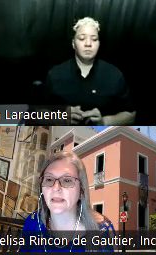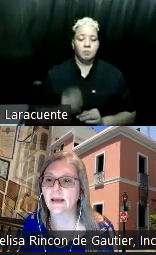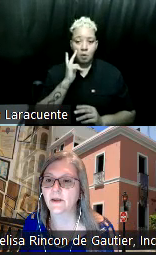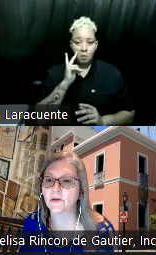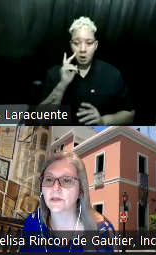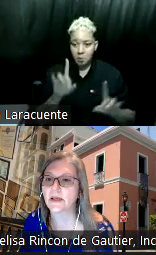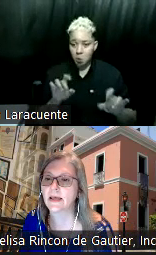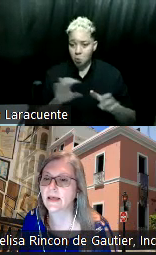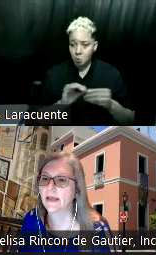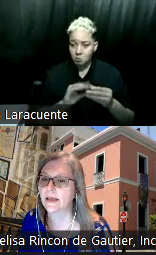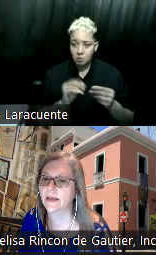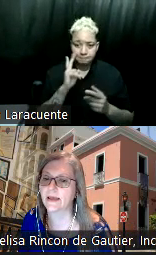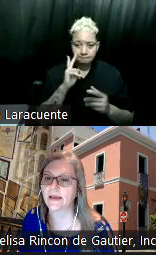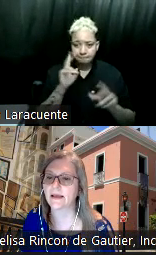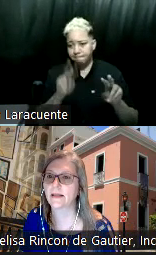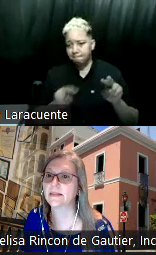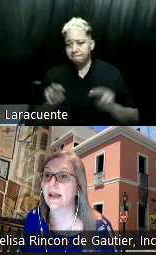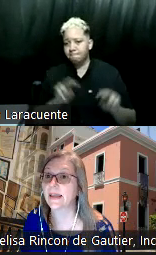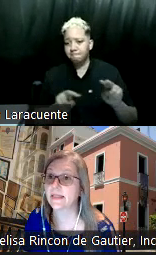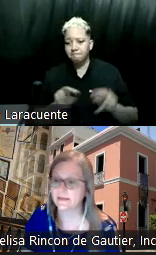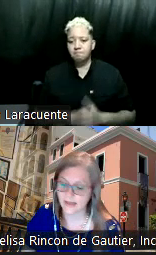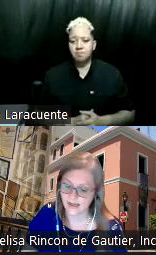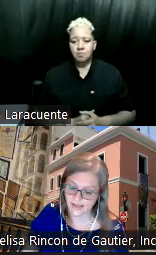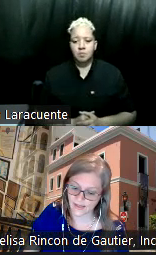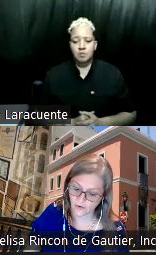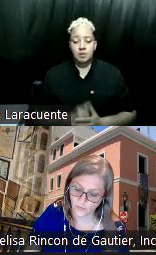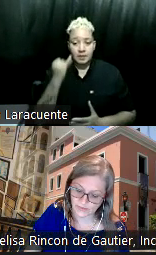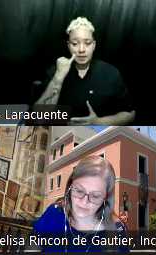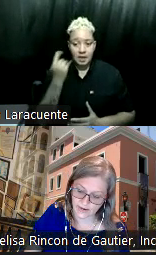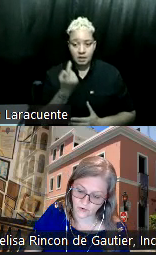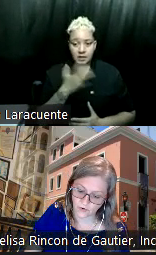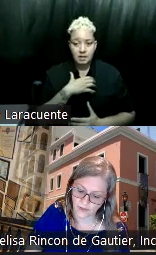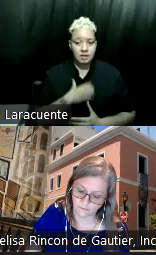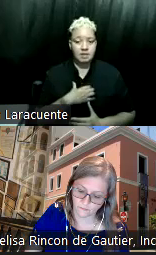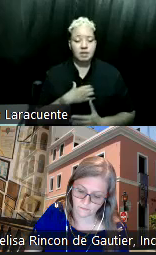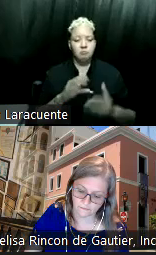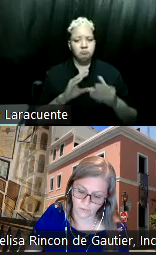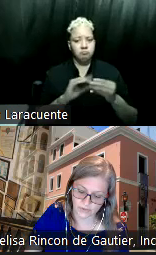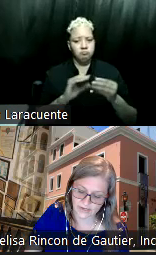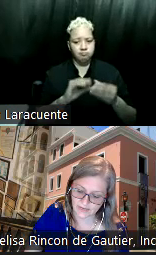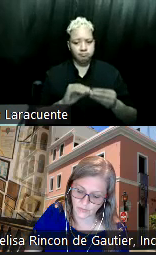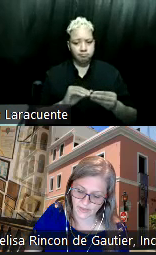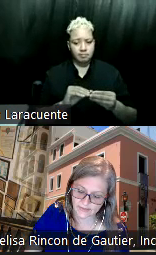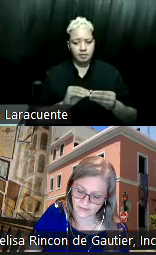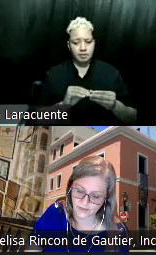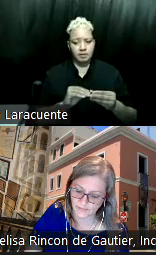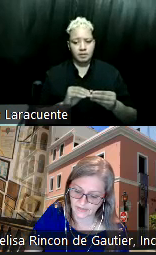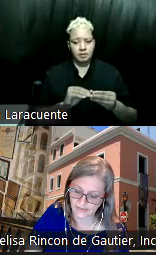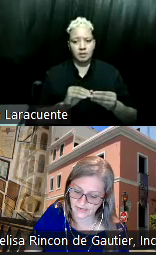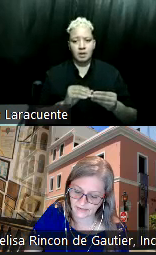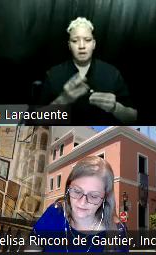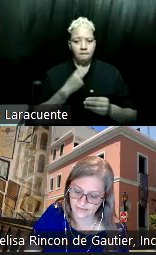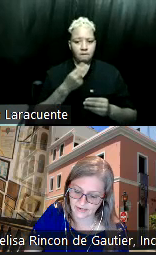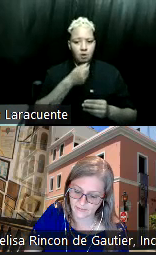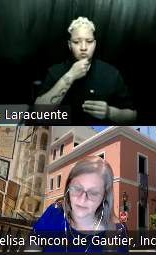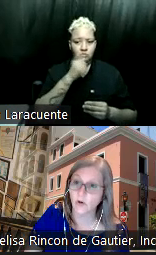y comentarios. Eh, si alguien desea comentar algo en voz alta, lo puede hacer, solamente